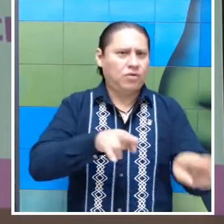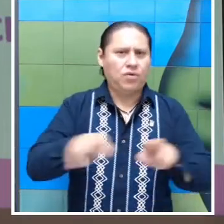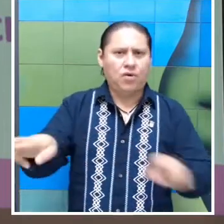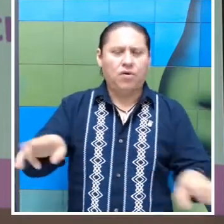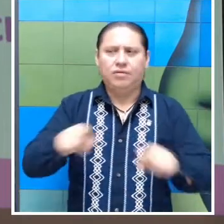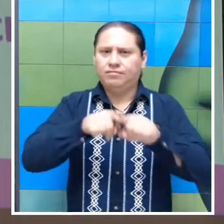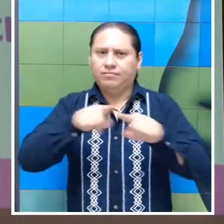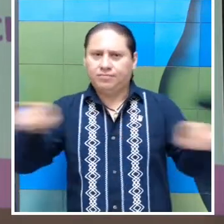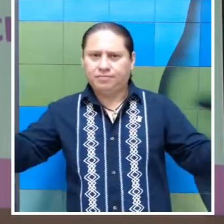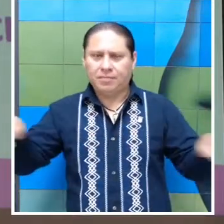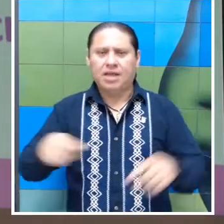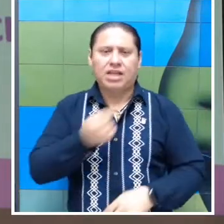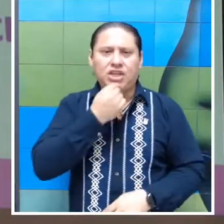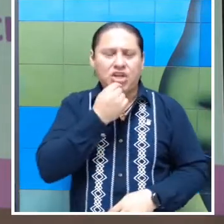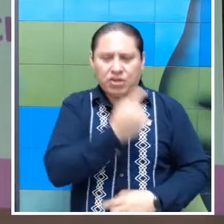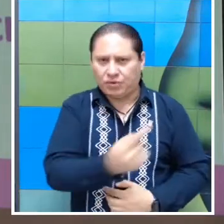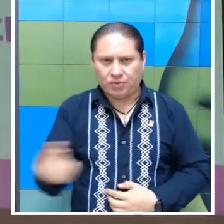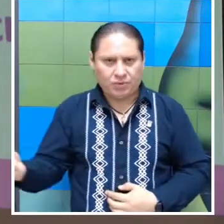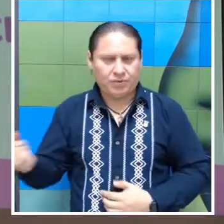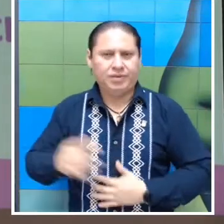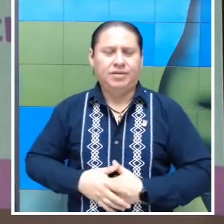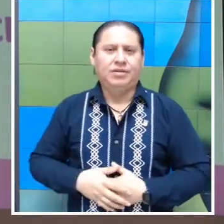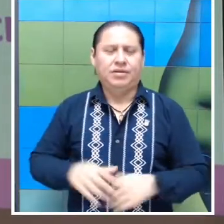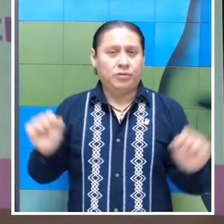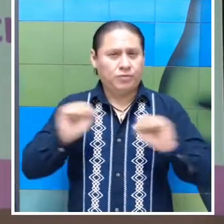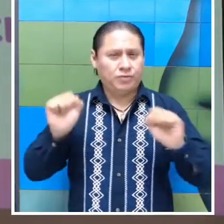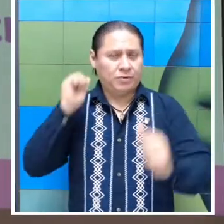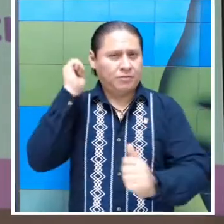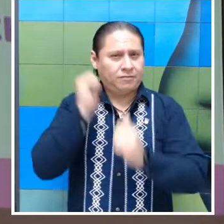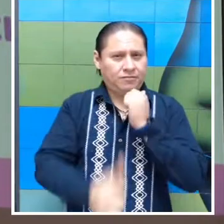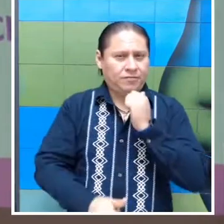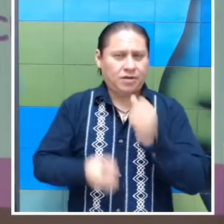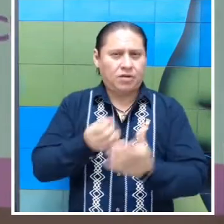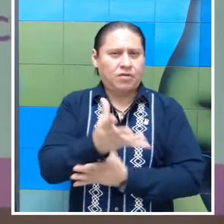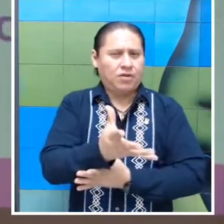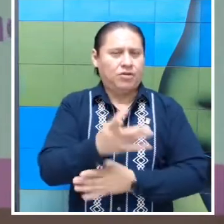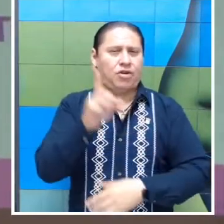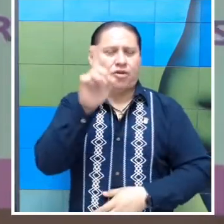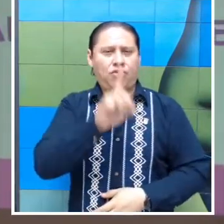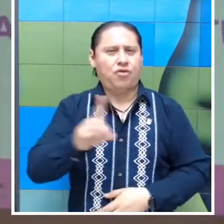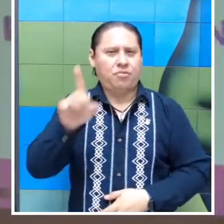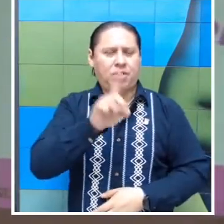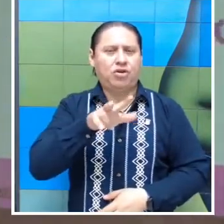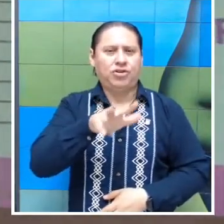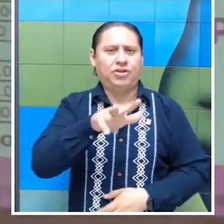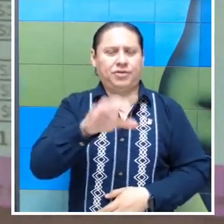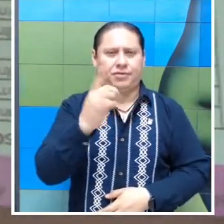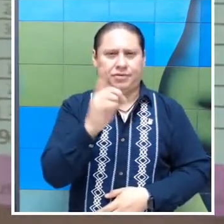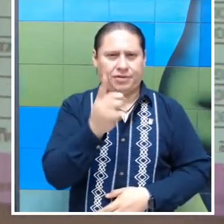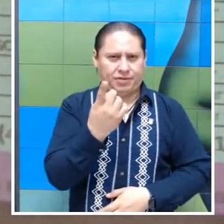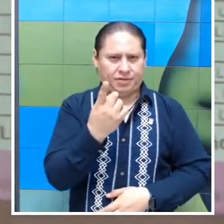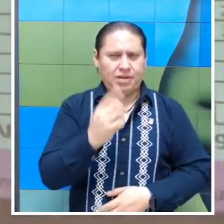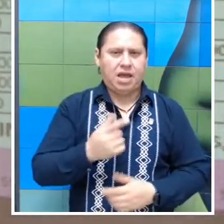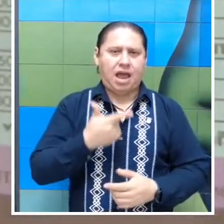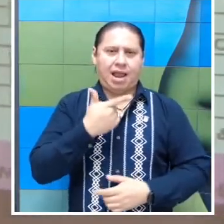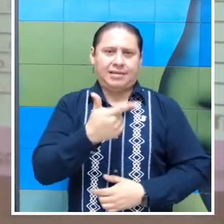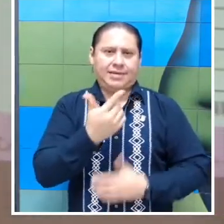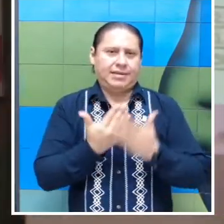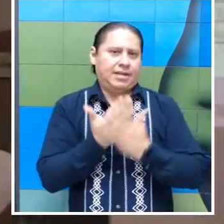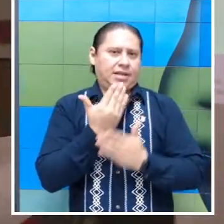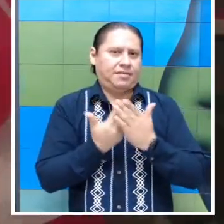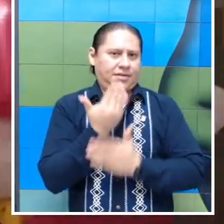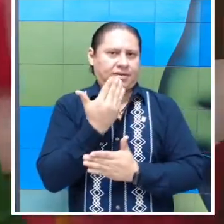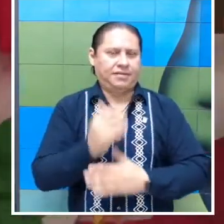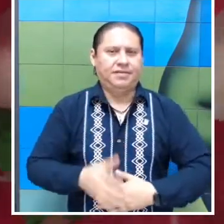distancias a correr en categorías infantiles. La carrera tiene como salida el domingo 18 de diciembre a las 7 de la